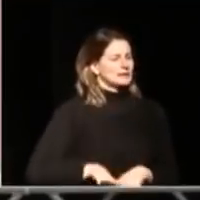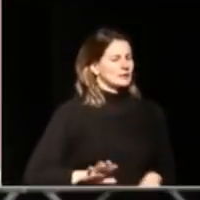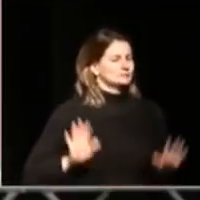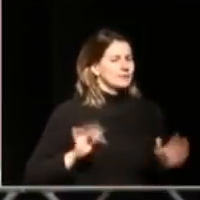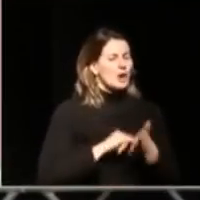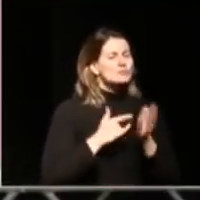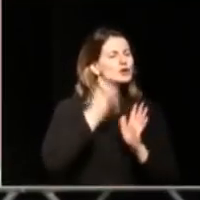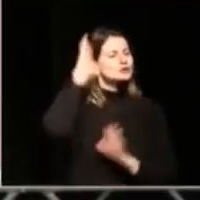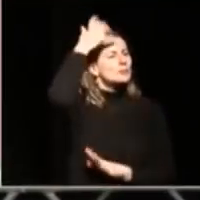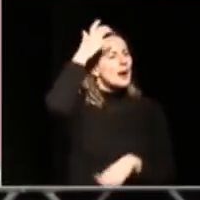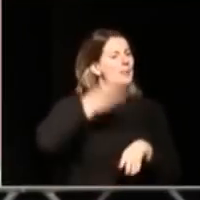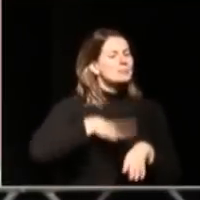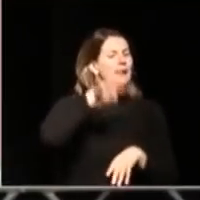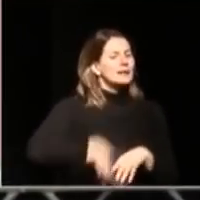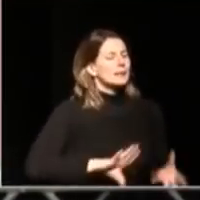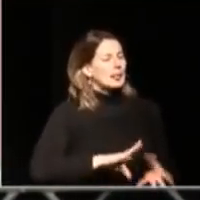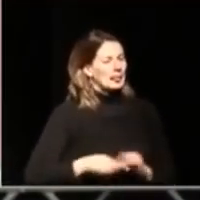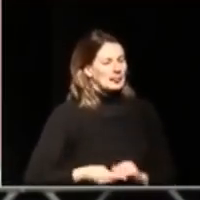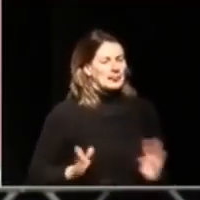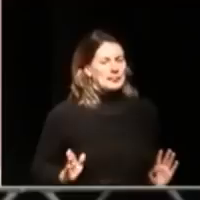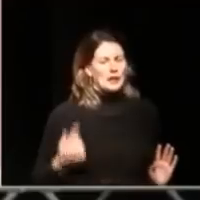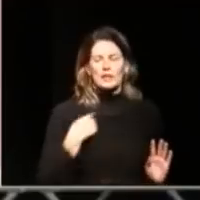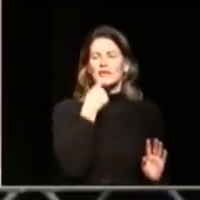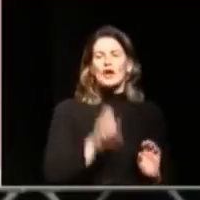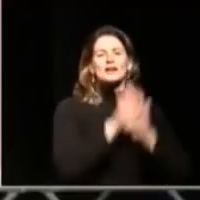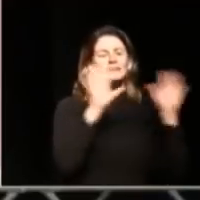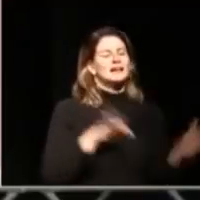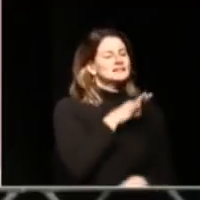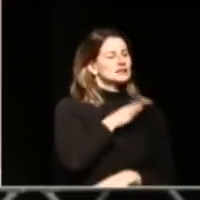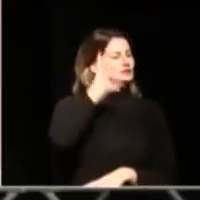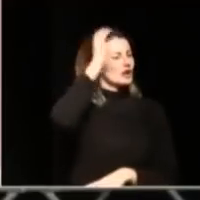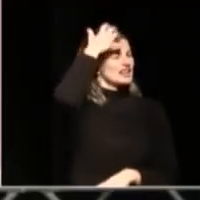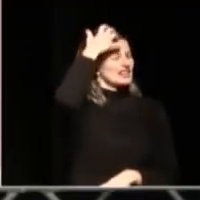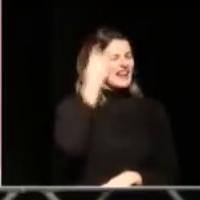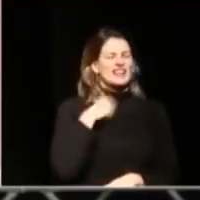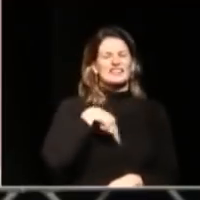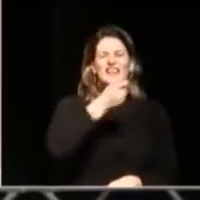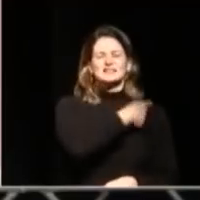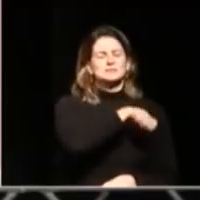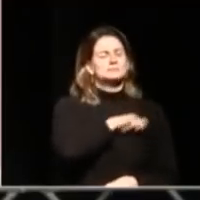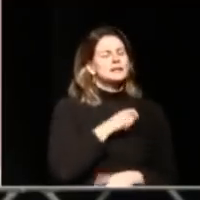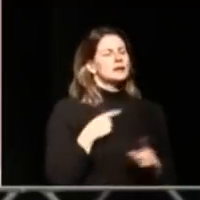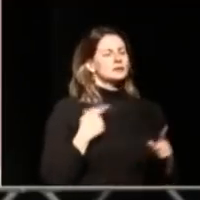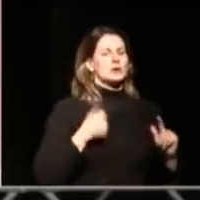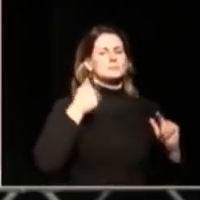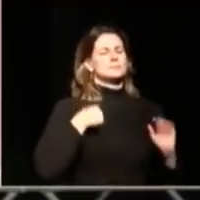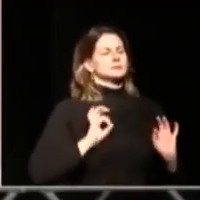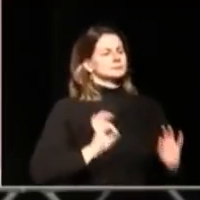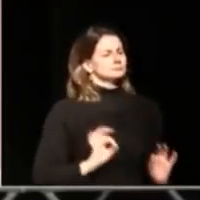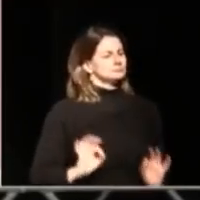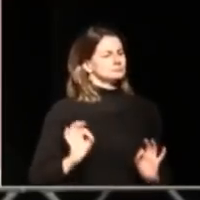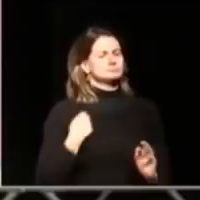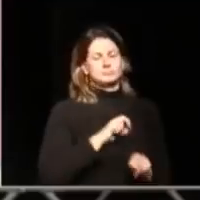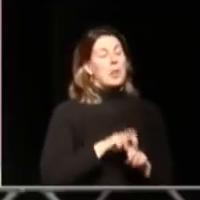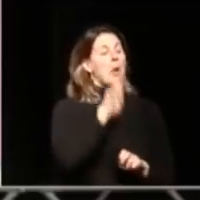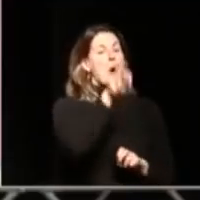proyecto de la monarquía para Cataluña. Lo señaló claramente el rey de España, saltándose sus atribuciones constitucionales en un